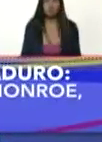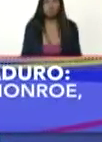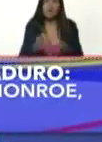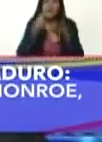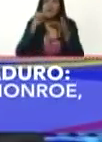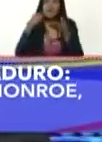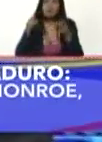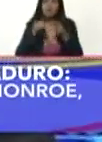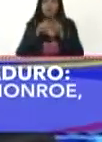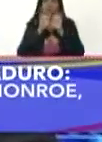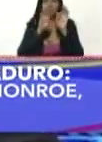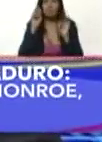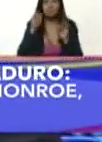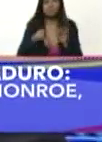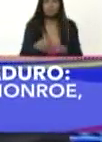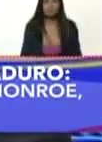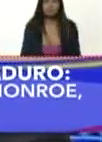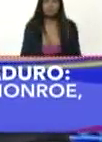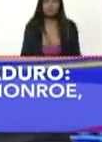escrito.